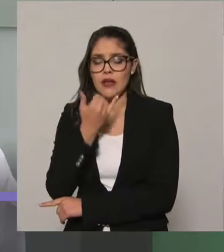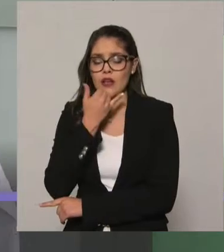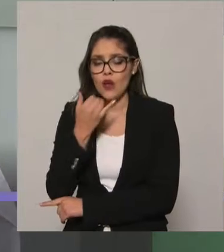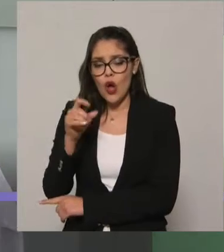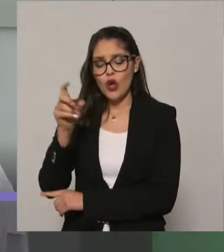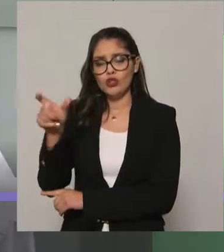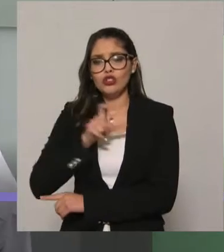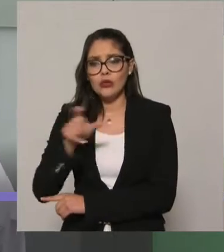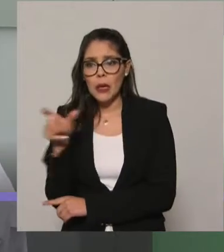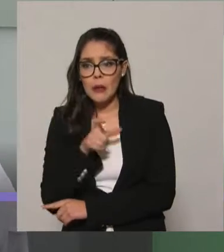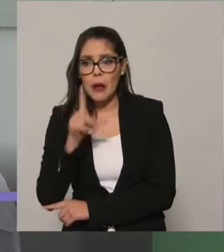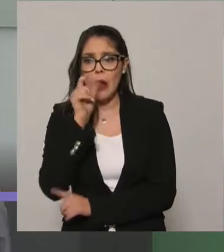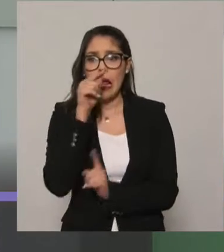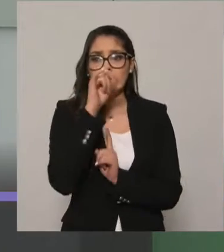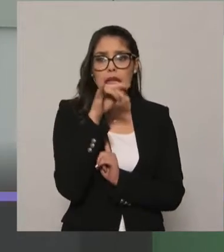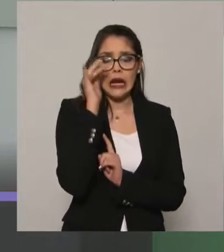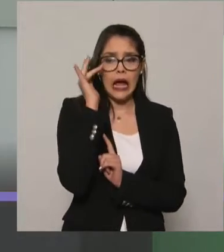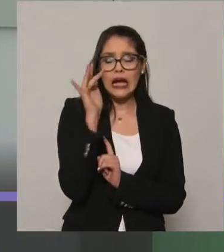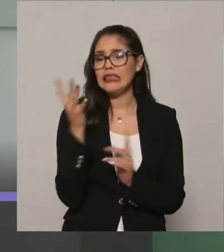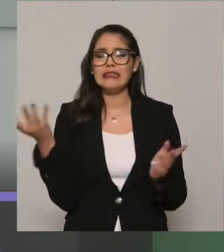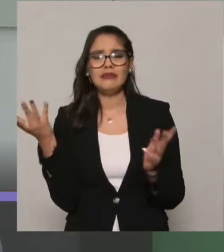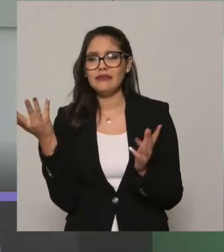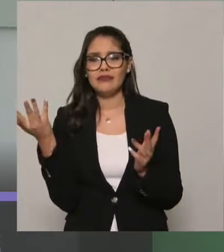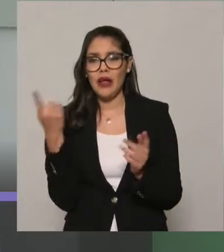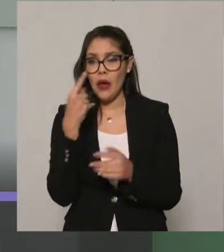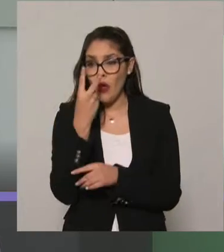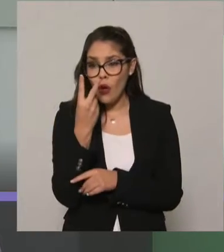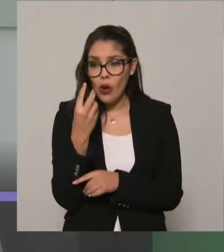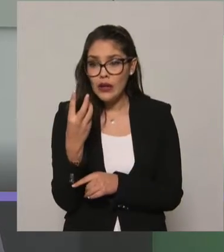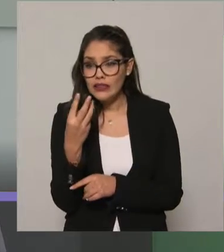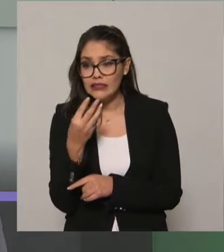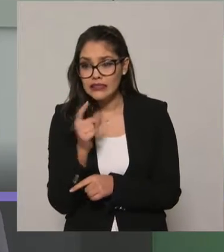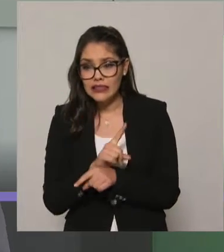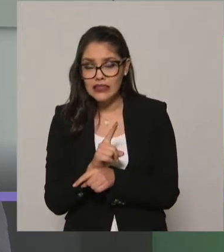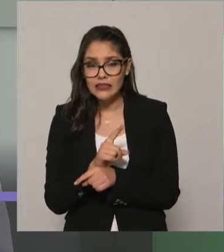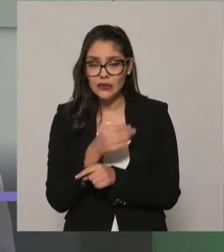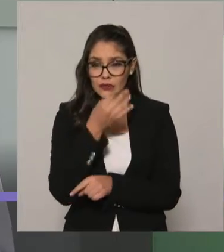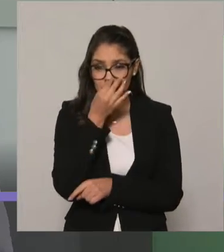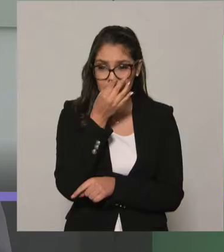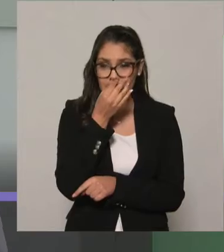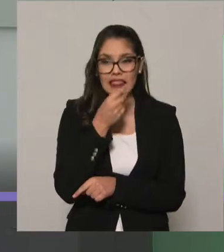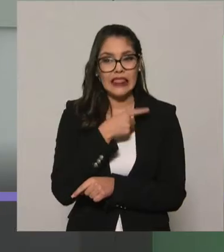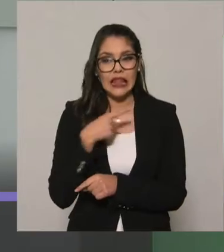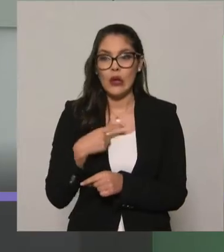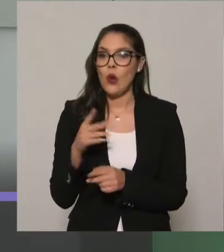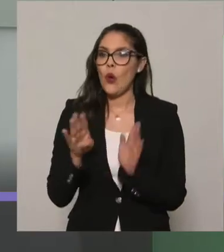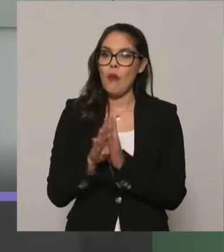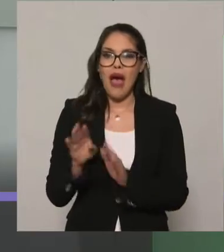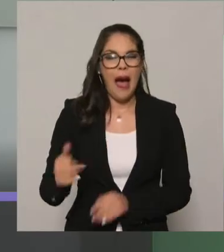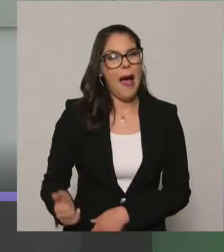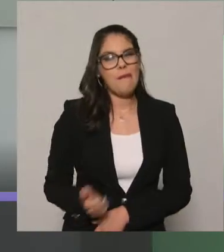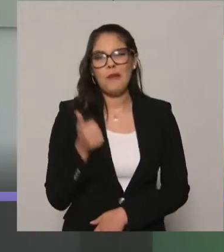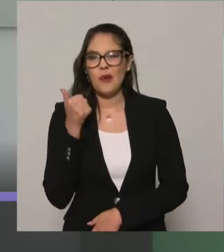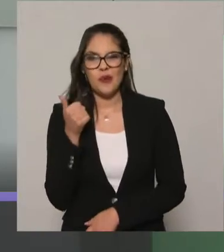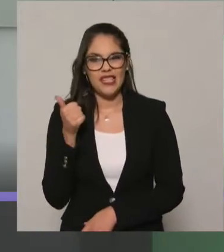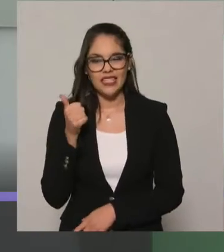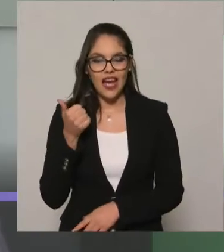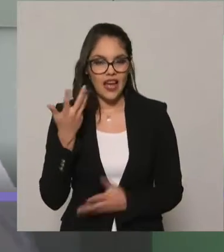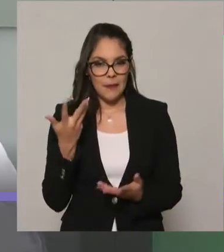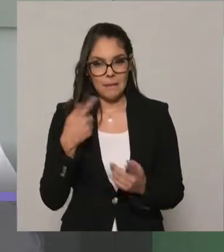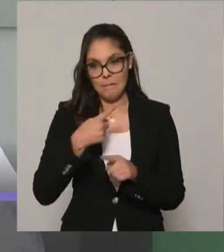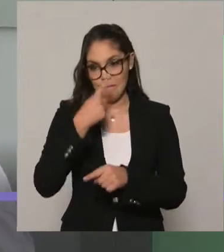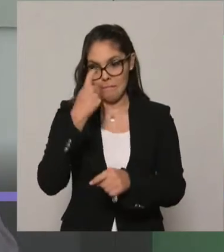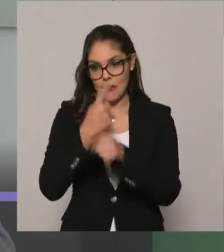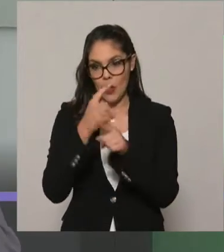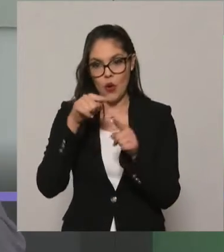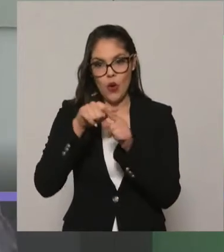tienes 2, 3 o 4 días, realmente hay que buscar optimizar tu viaje. Entonces yo te propongo un primer